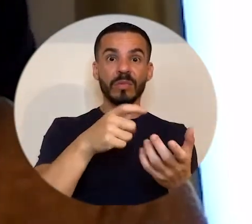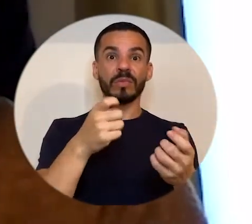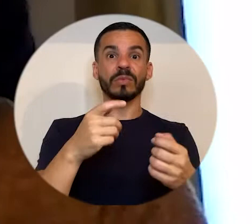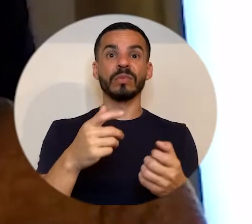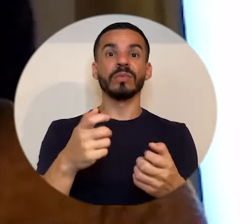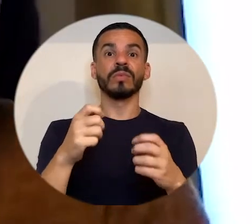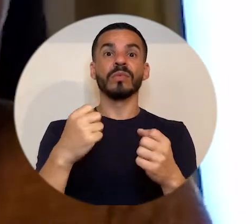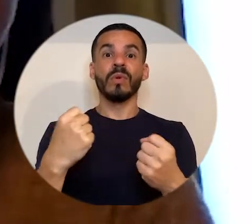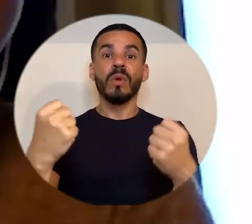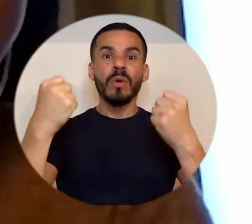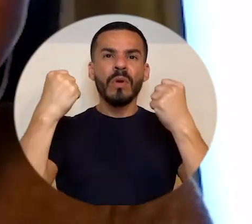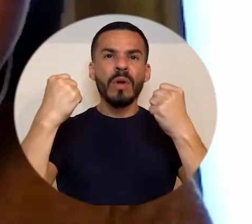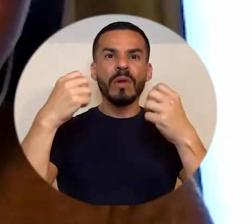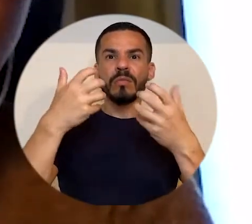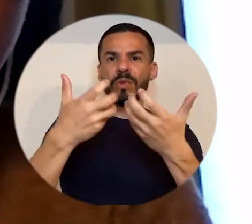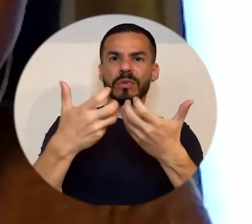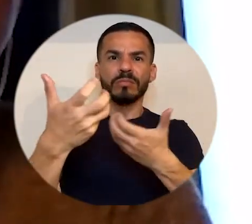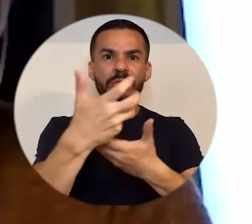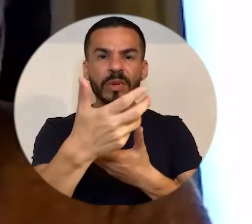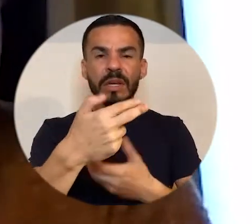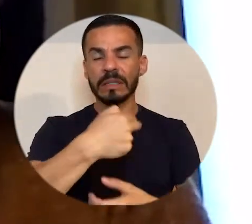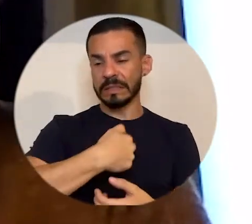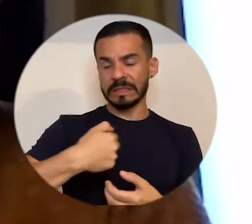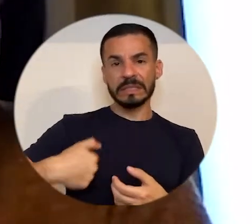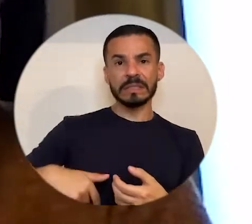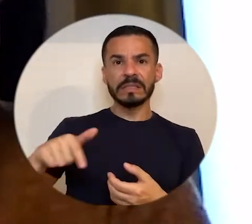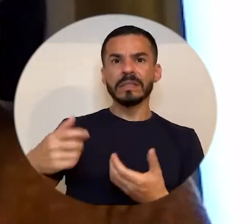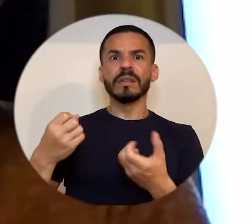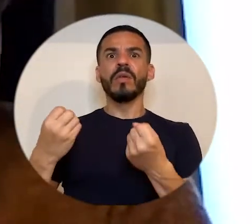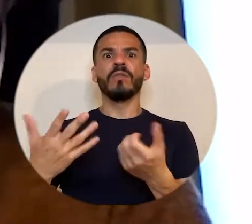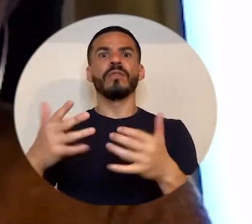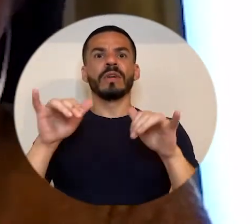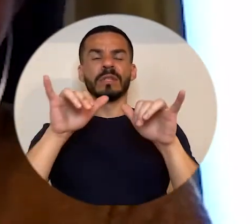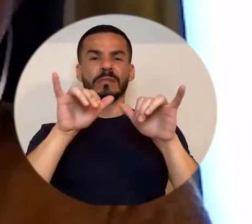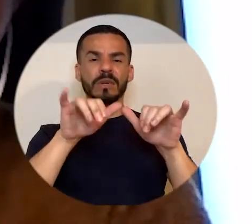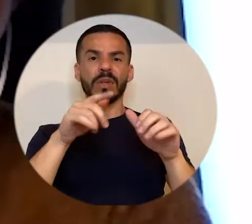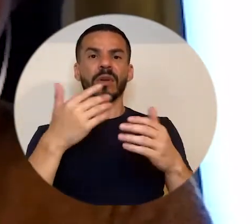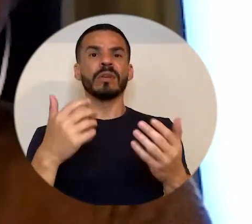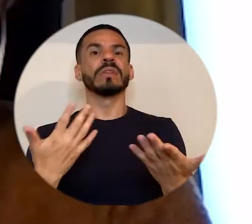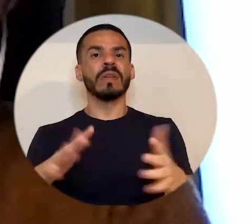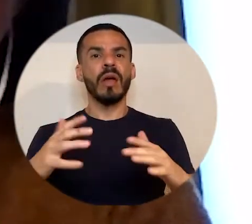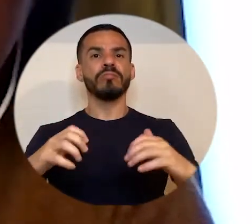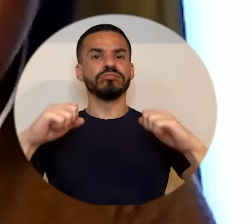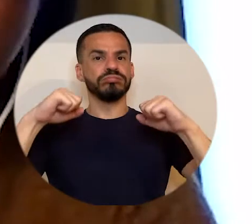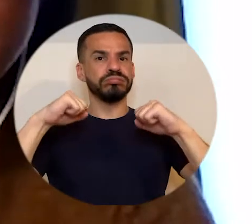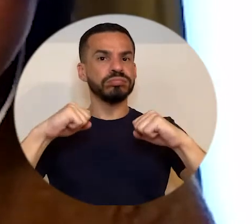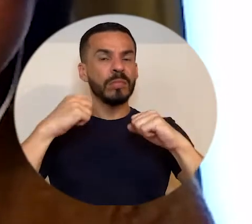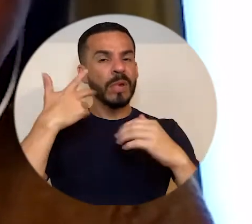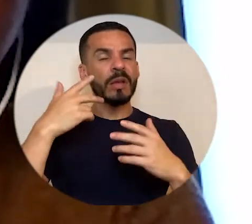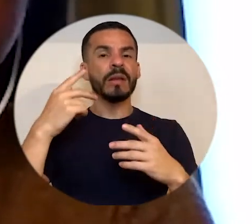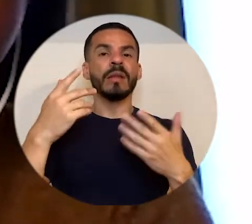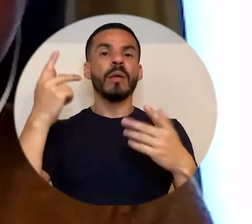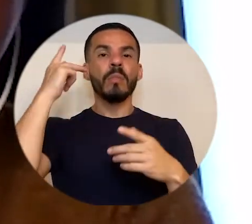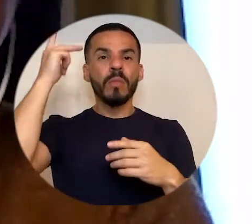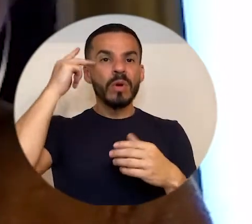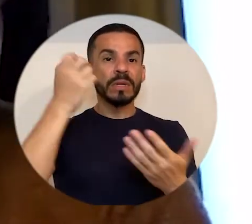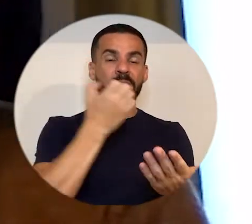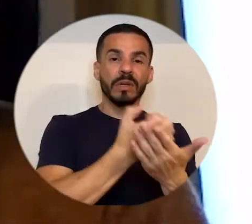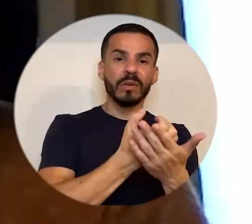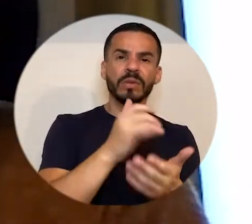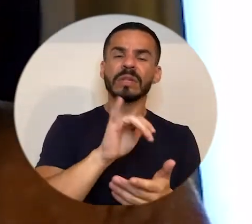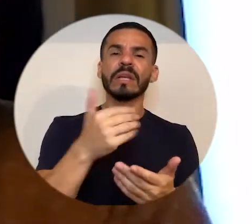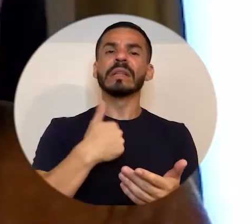que el poder está fragmentado, en el que China tiene una fuerte presencia, consolidada presencia política